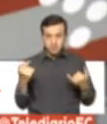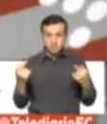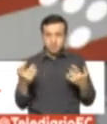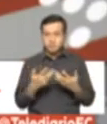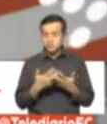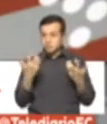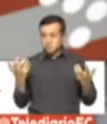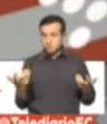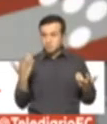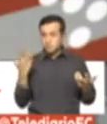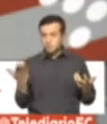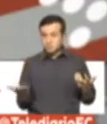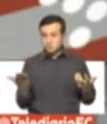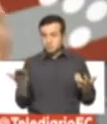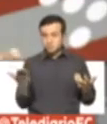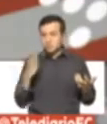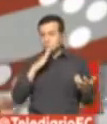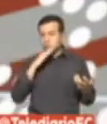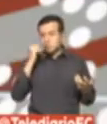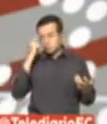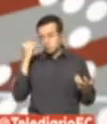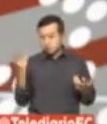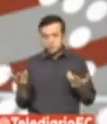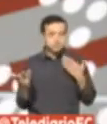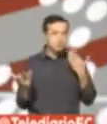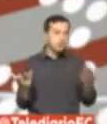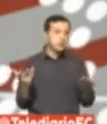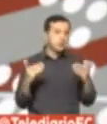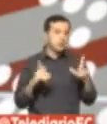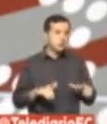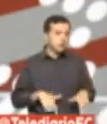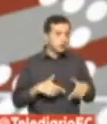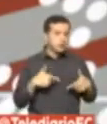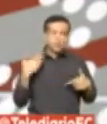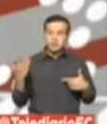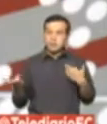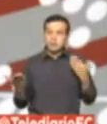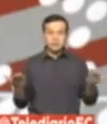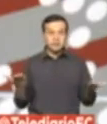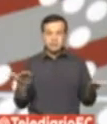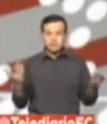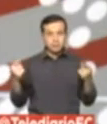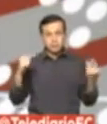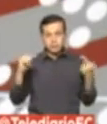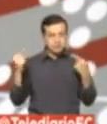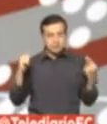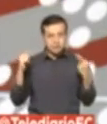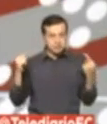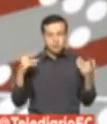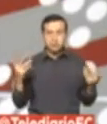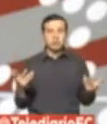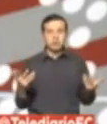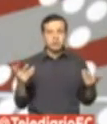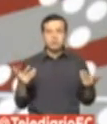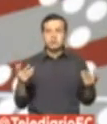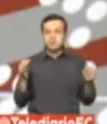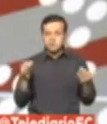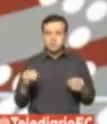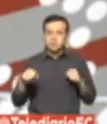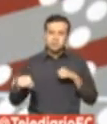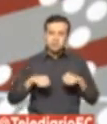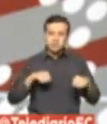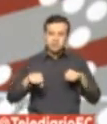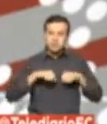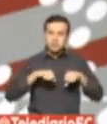definen los unos como correístas y los otros como morenistas, impidiendo inclusive que la